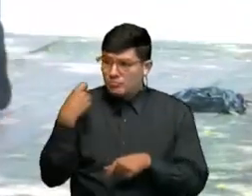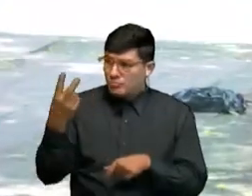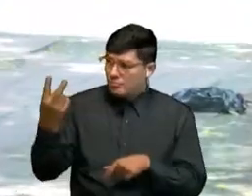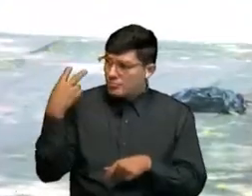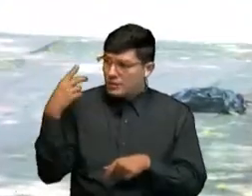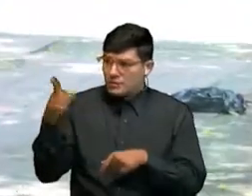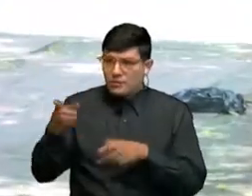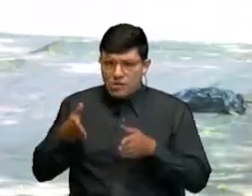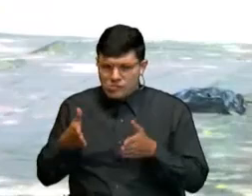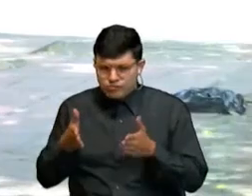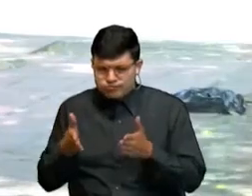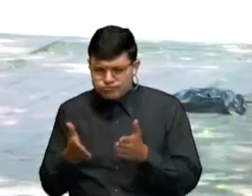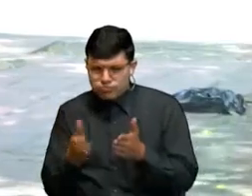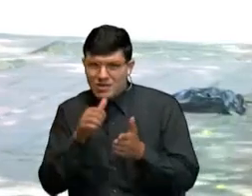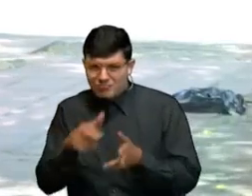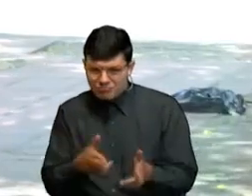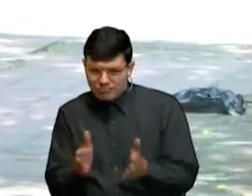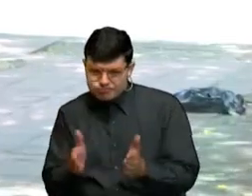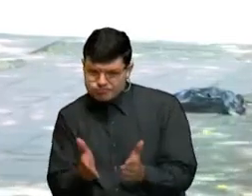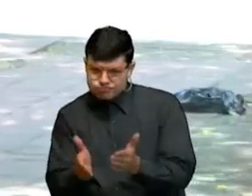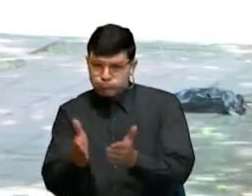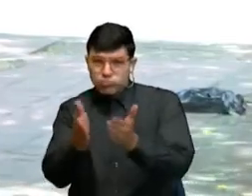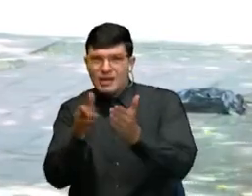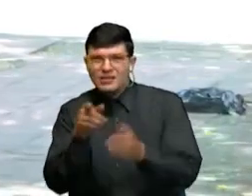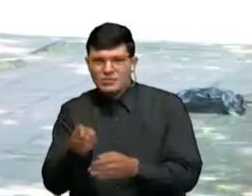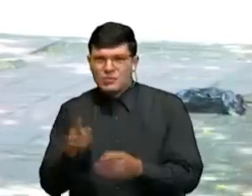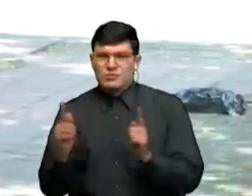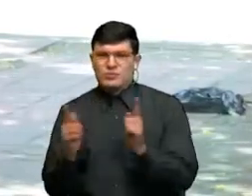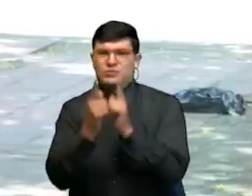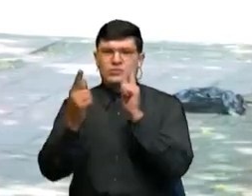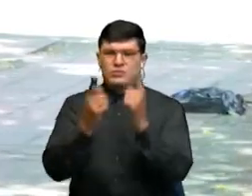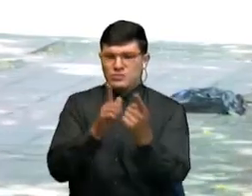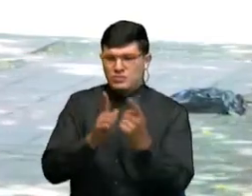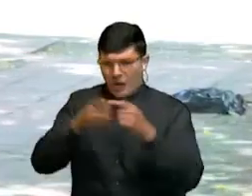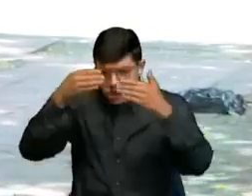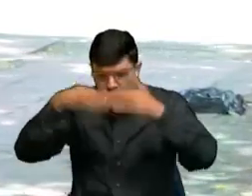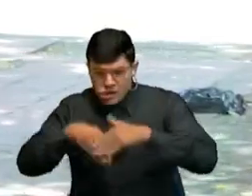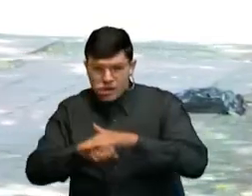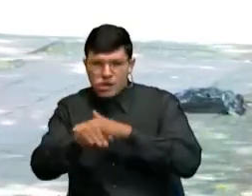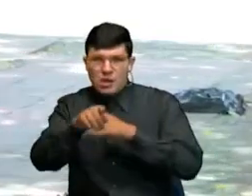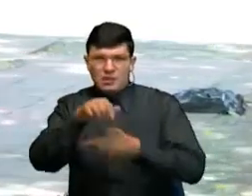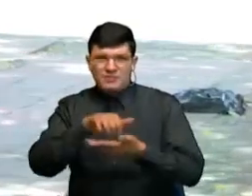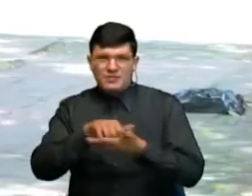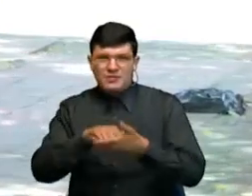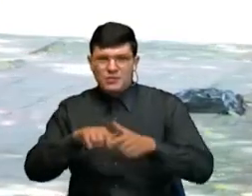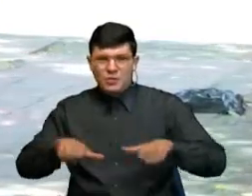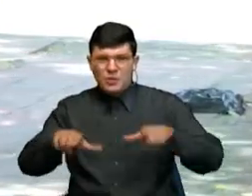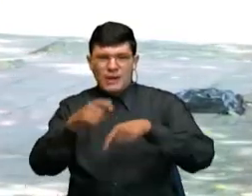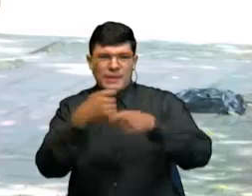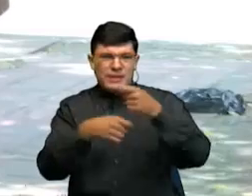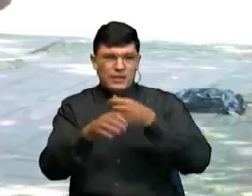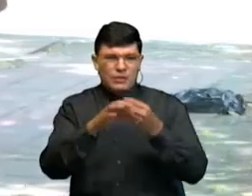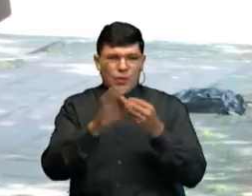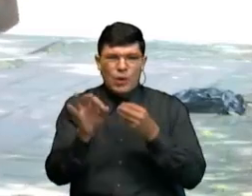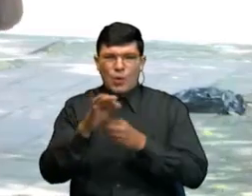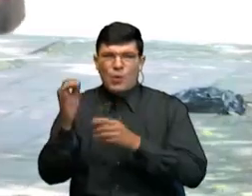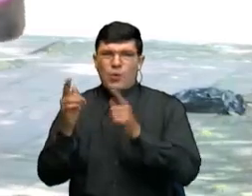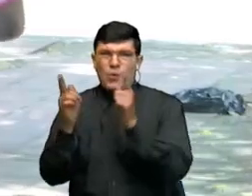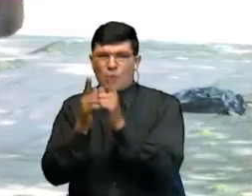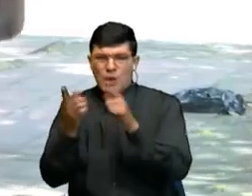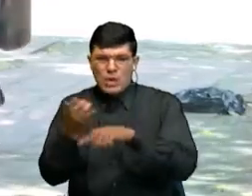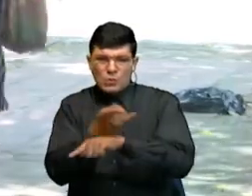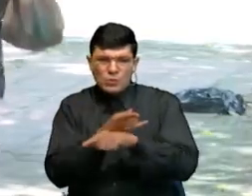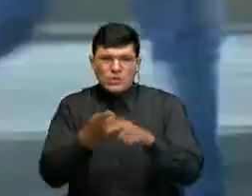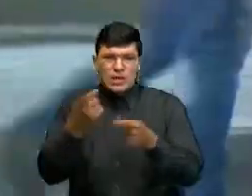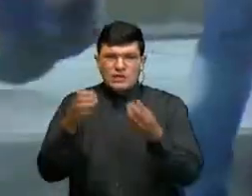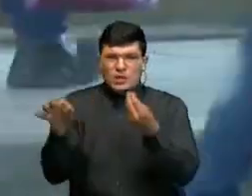canal a bogotá un punto crucial de encuentro de consumidores de sustancias psicoactivas y expendedores de alucinógenos